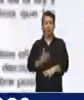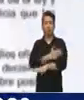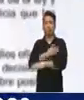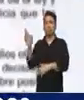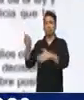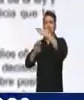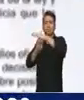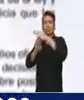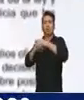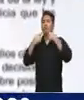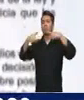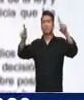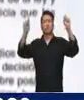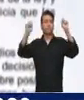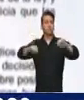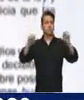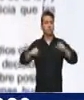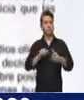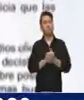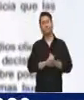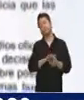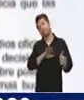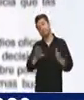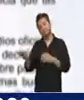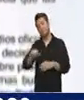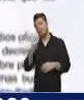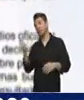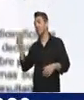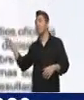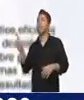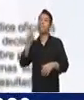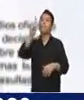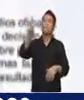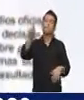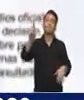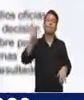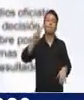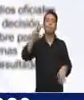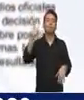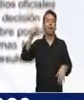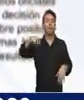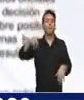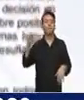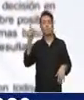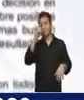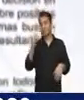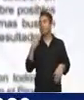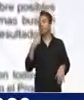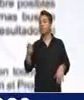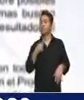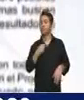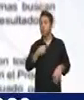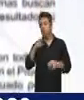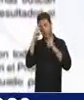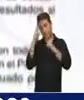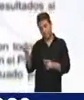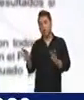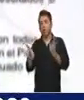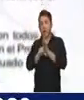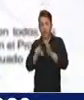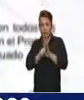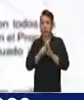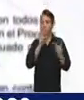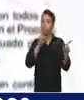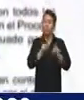electoral en otro comunicado el partido vamos resaltó que son respetuosos de la ley así como de los procesos de investigación y